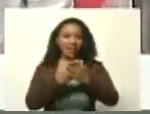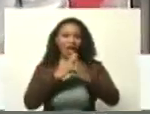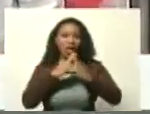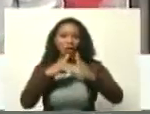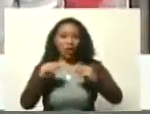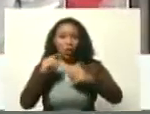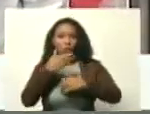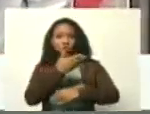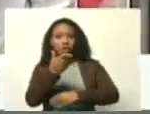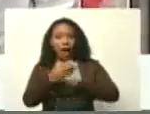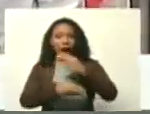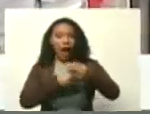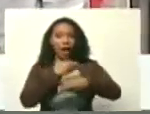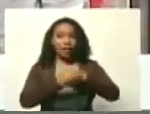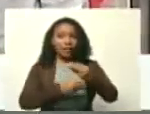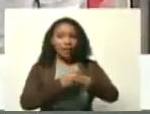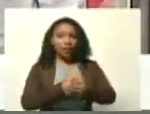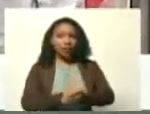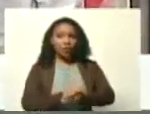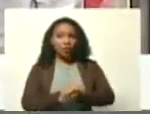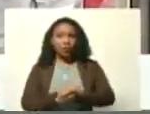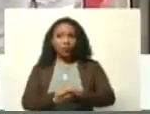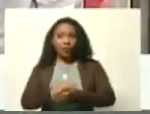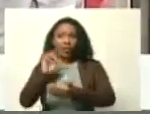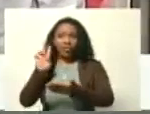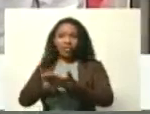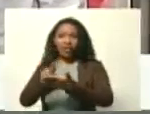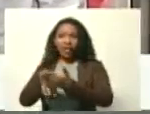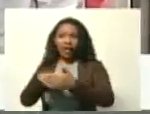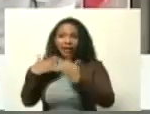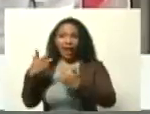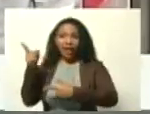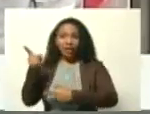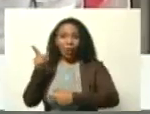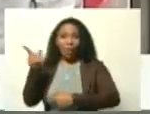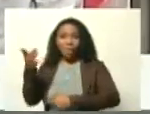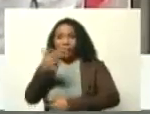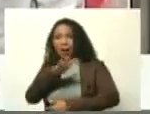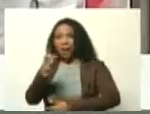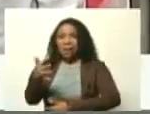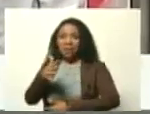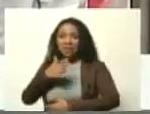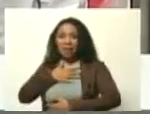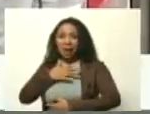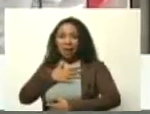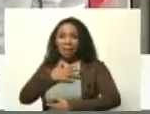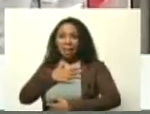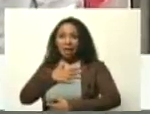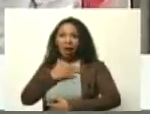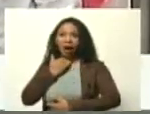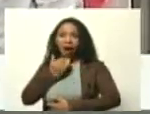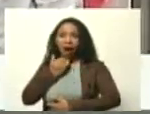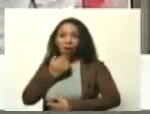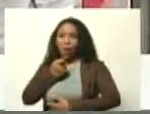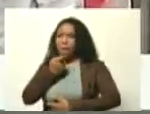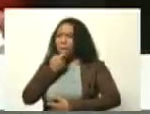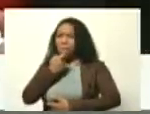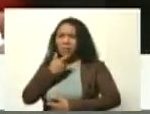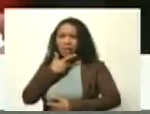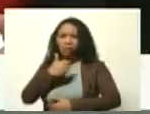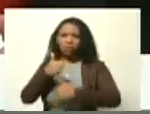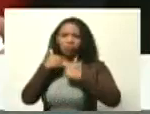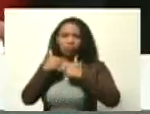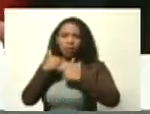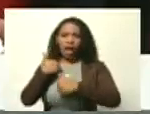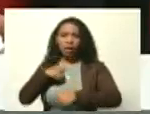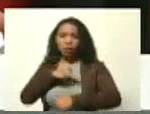con todo esto que usted está haciendo. De verdad que esto me parece algo demasiado bueno para todos